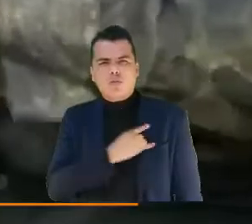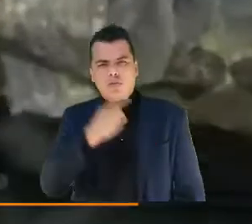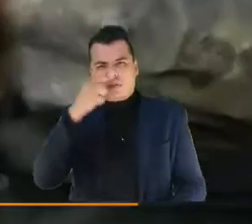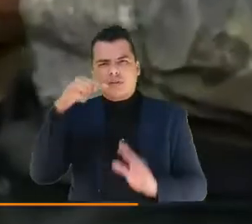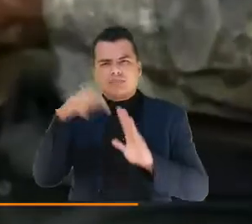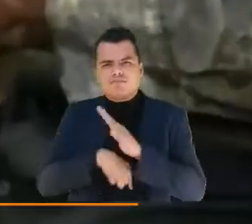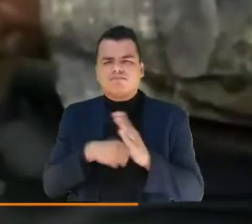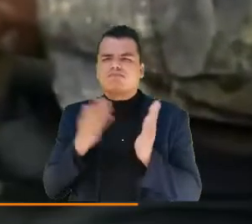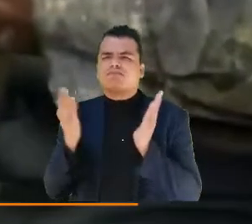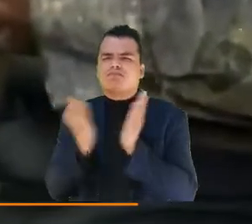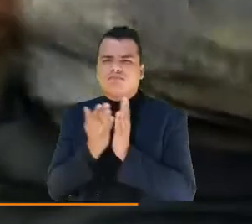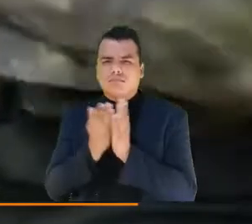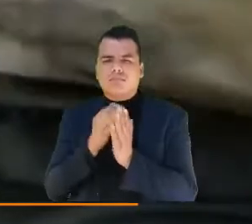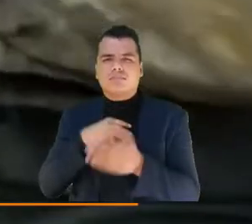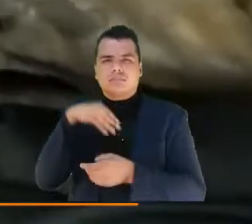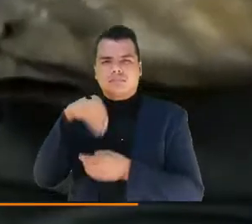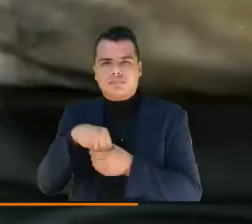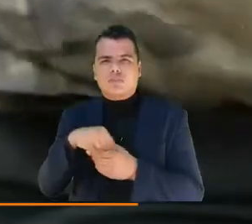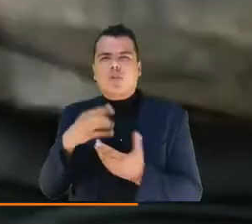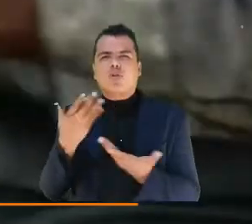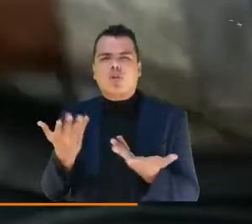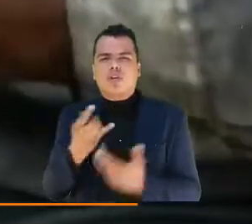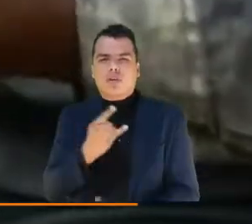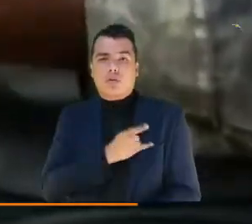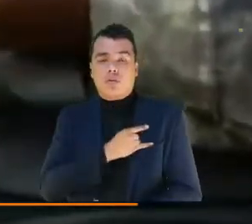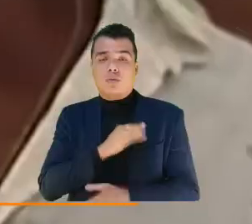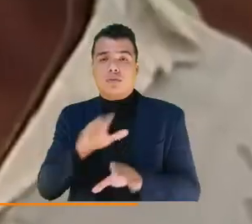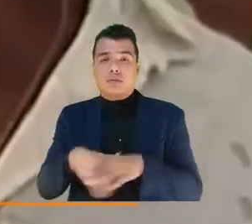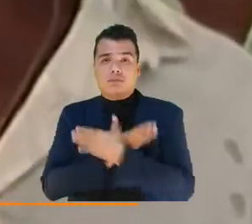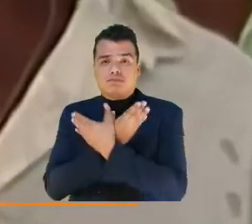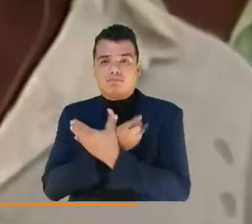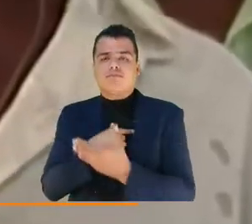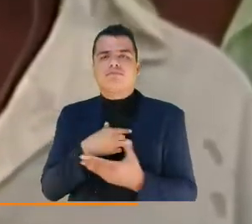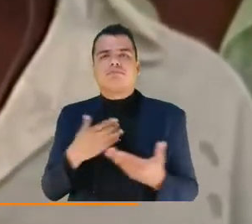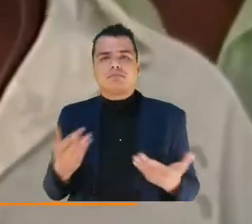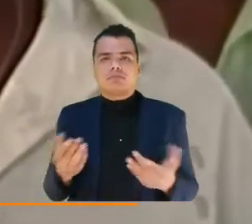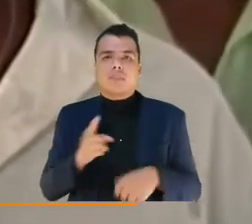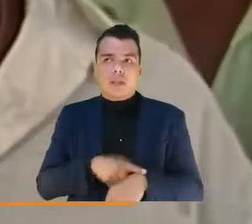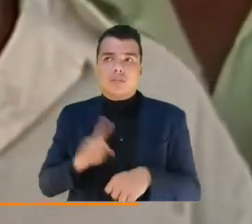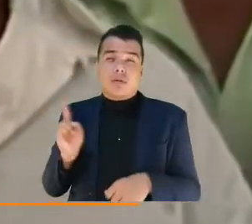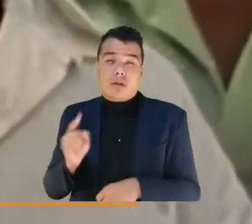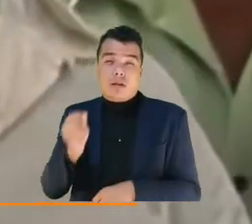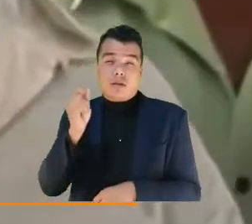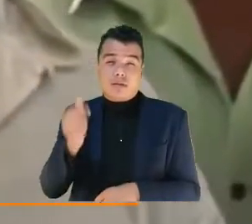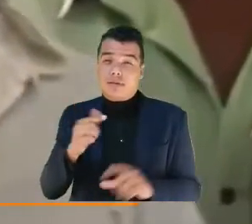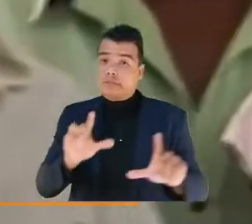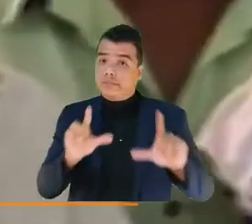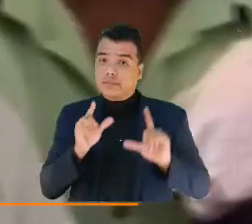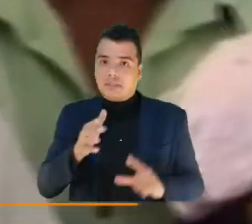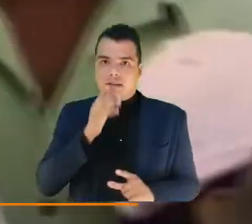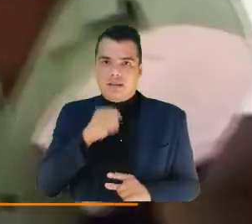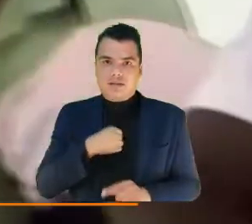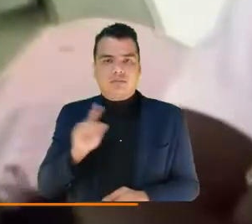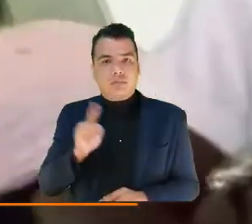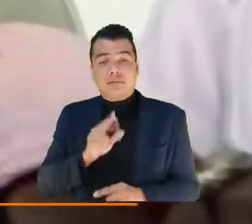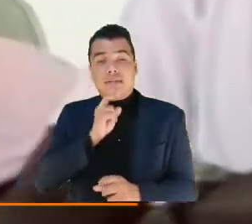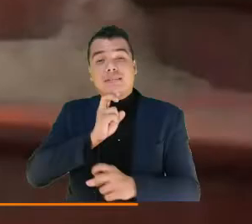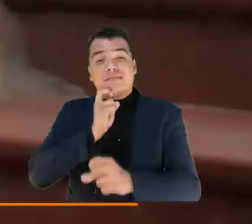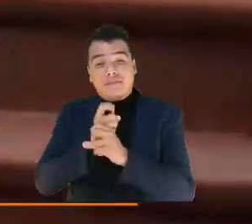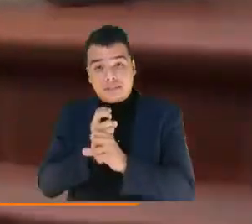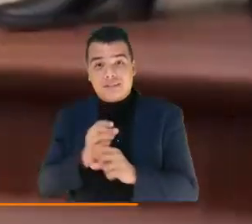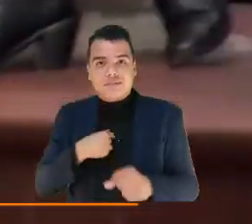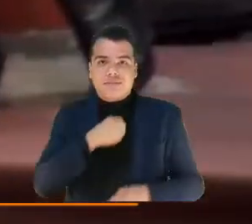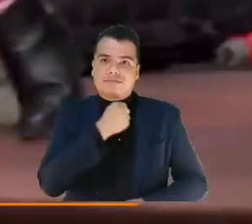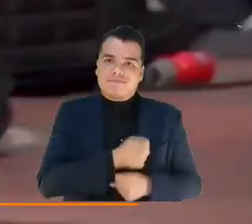estudiar Derecho. Me fui a la Universidad Santiago de Cali. Duré mucho tiempo para graduarme porque me tocaba duro, me